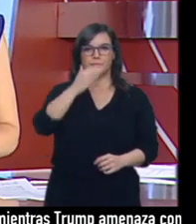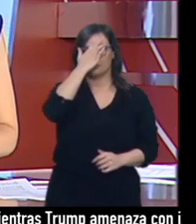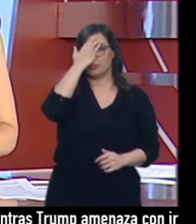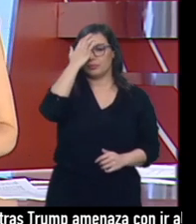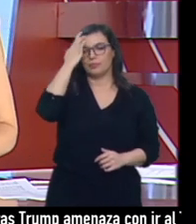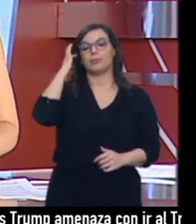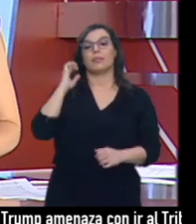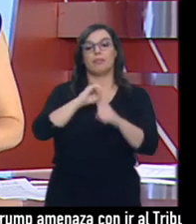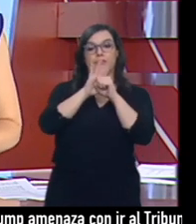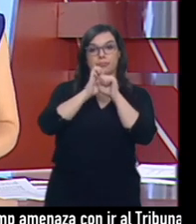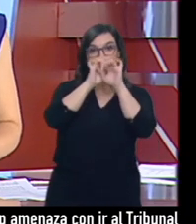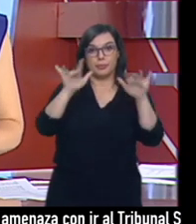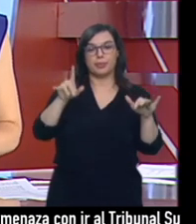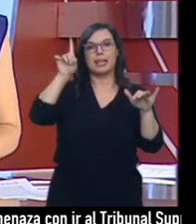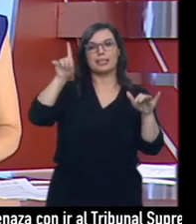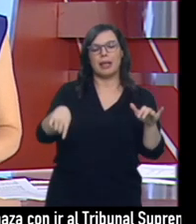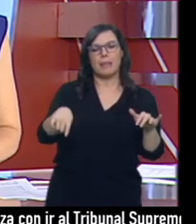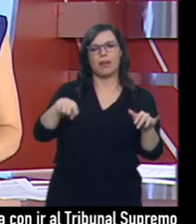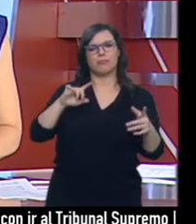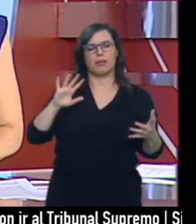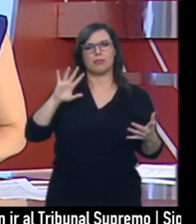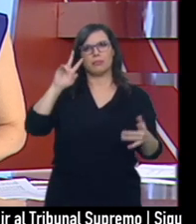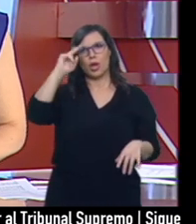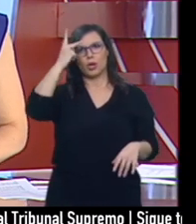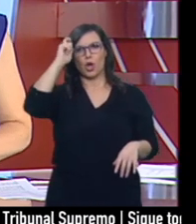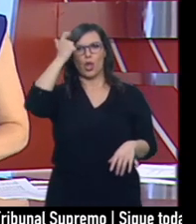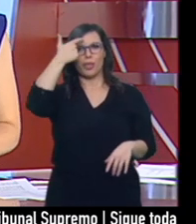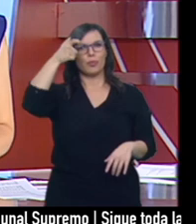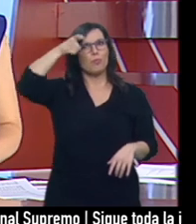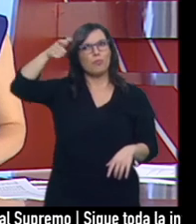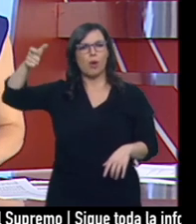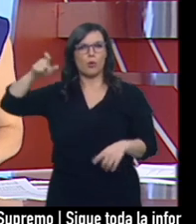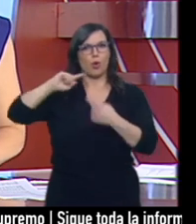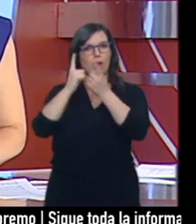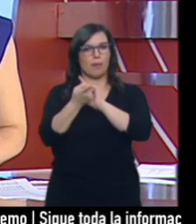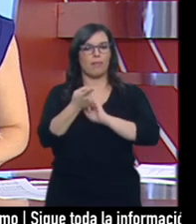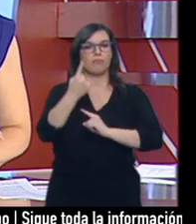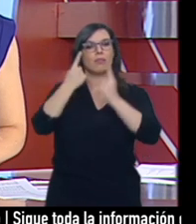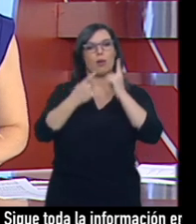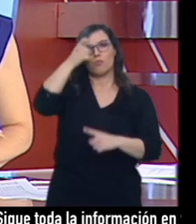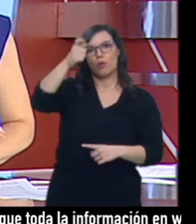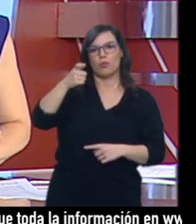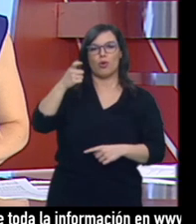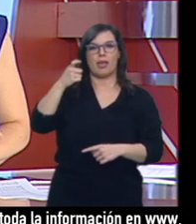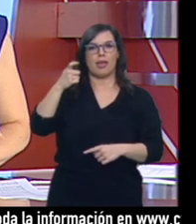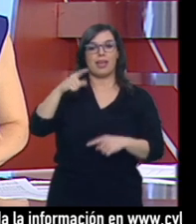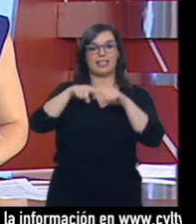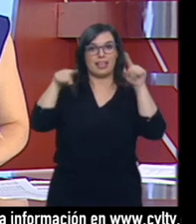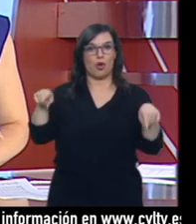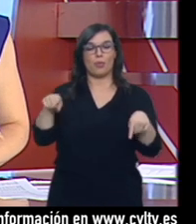La pandemia está cambiando la percepción que muchos tenían del mundo rural. En un pueblo de Segovia, en Belosillos, su población ha